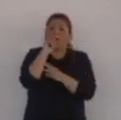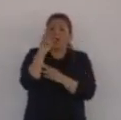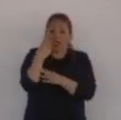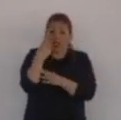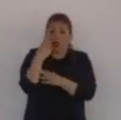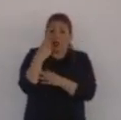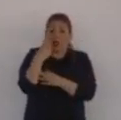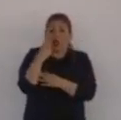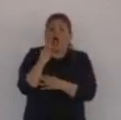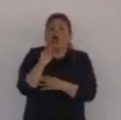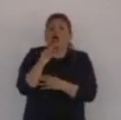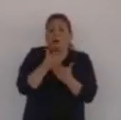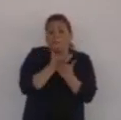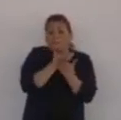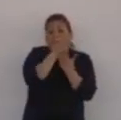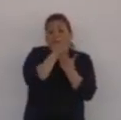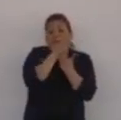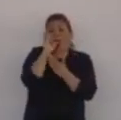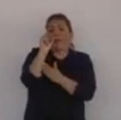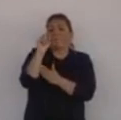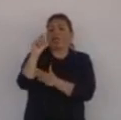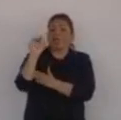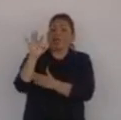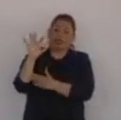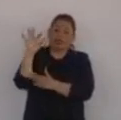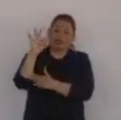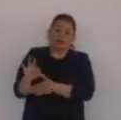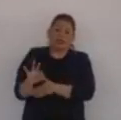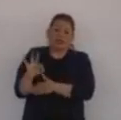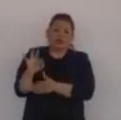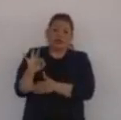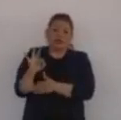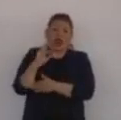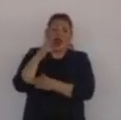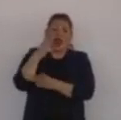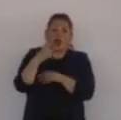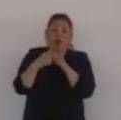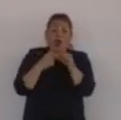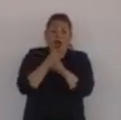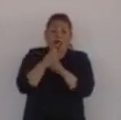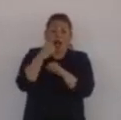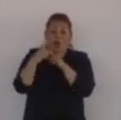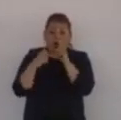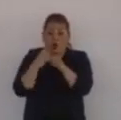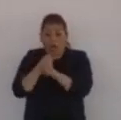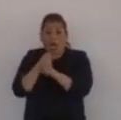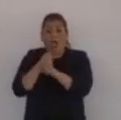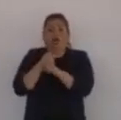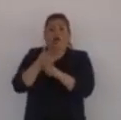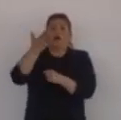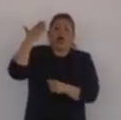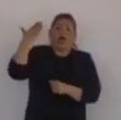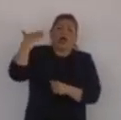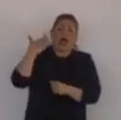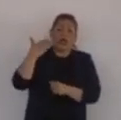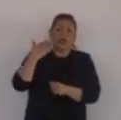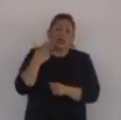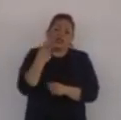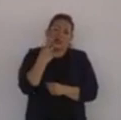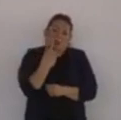2021 se implementó incrementar el 25% cada año. Antes el salario mínimo